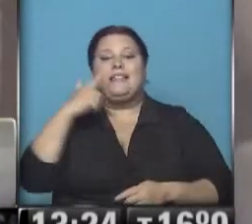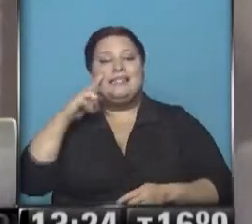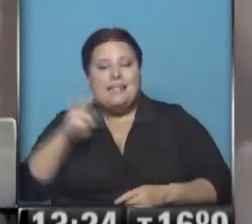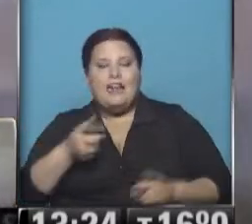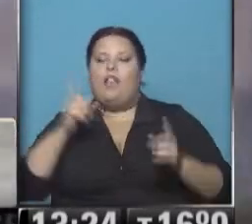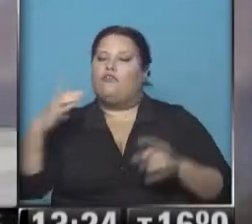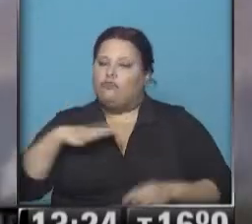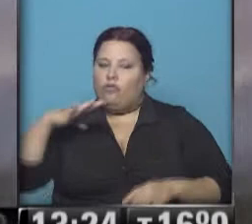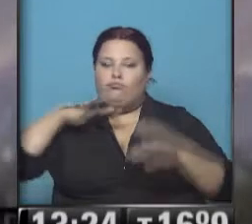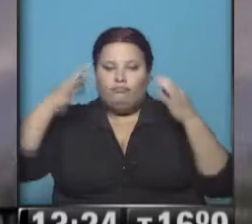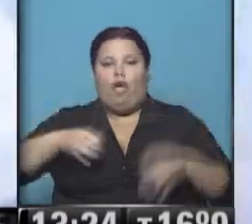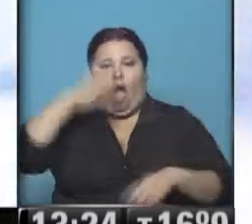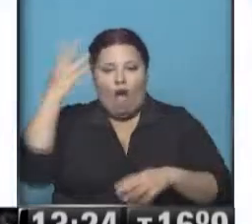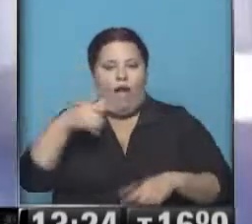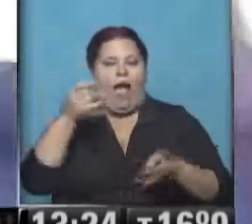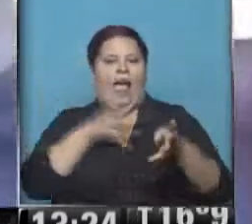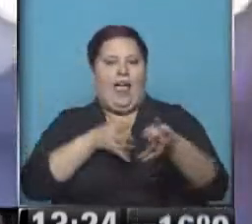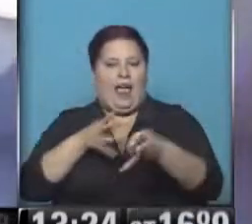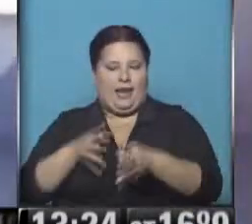siguen oficialmente en guerra.